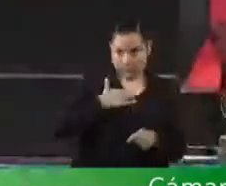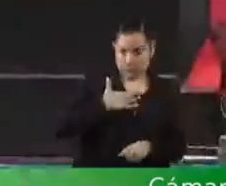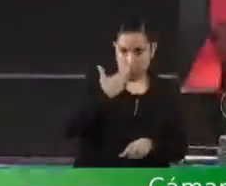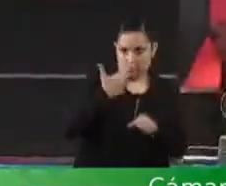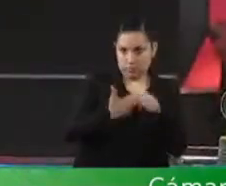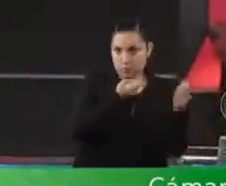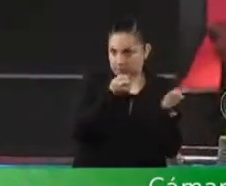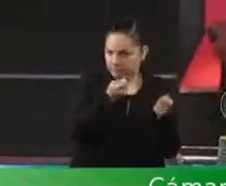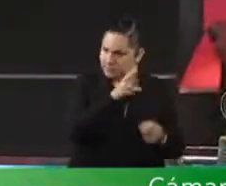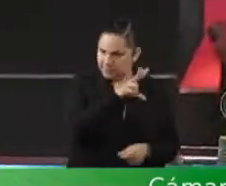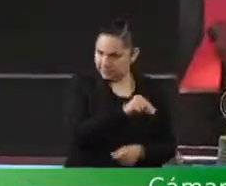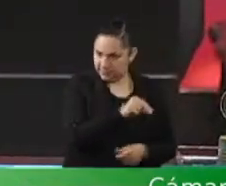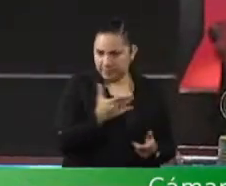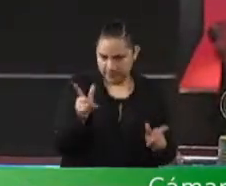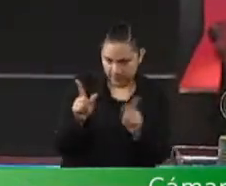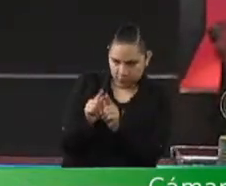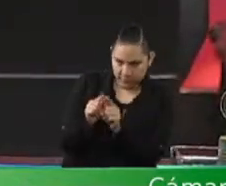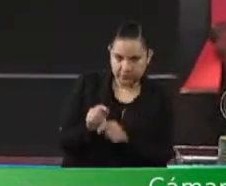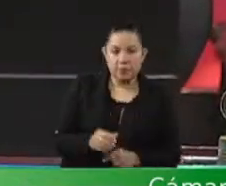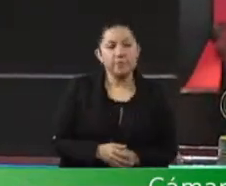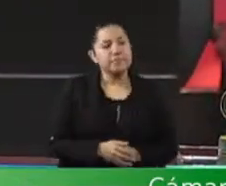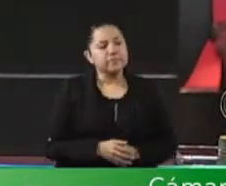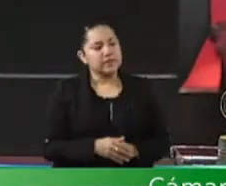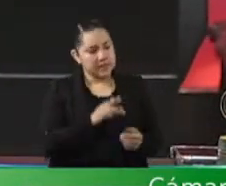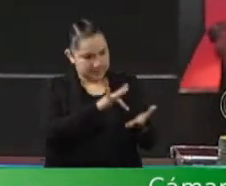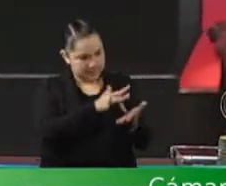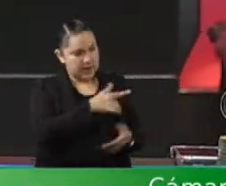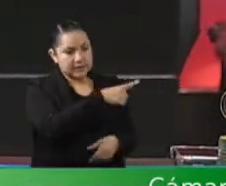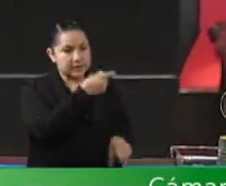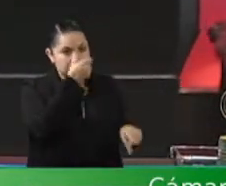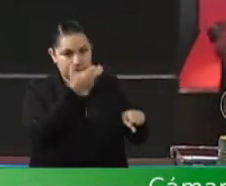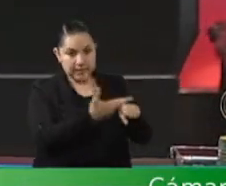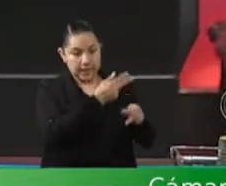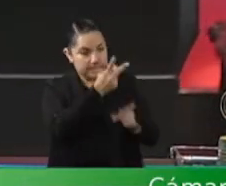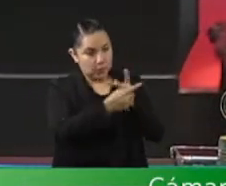Consulte la Secretaría de la Asamblea en votación económica si se admite a discusión.